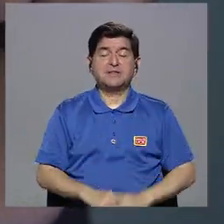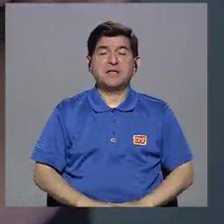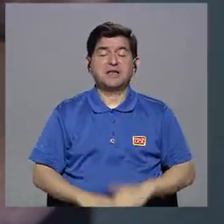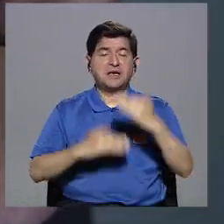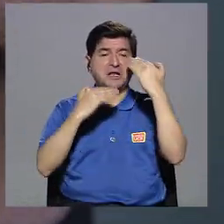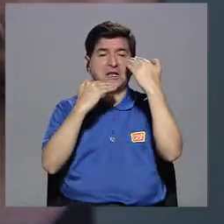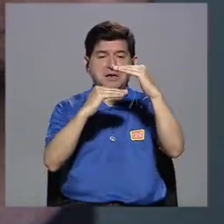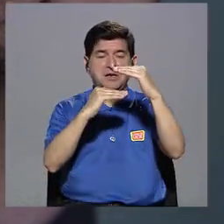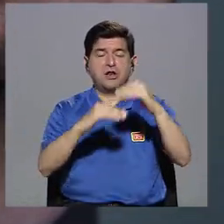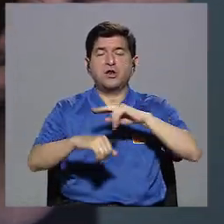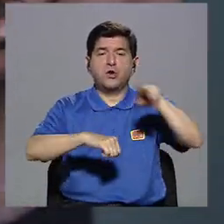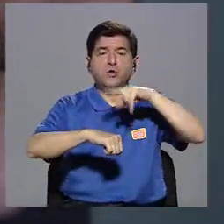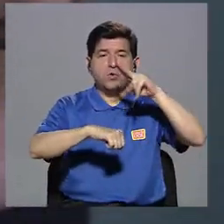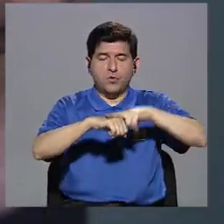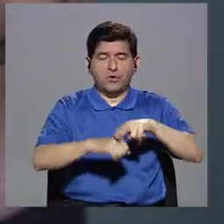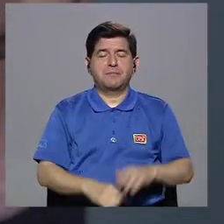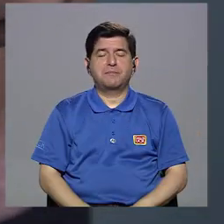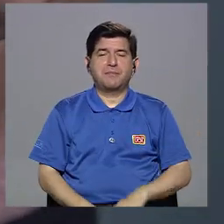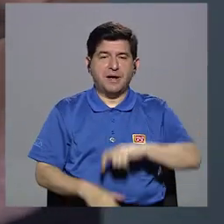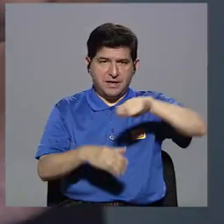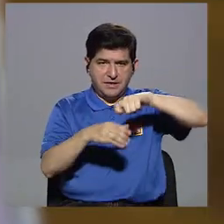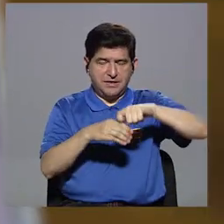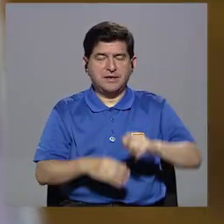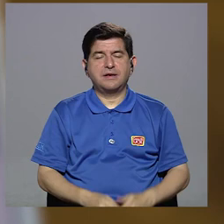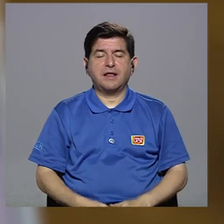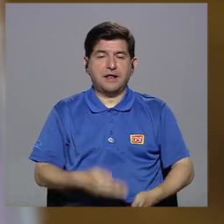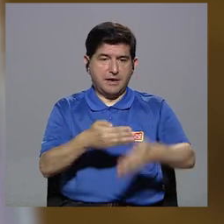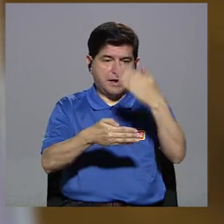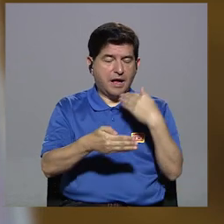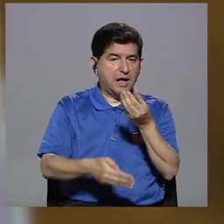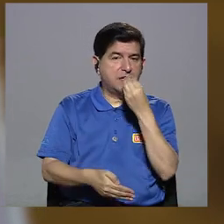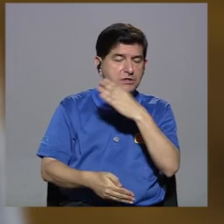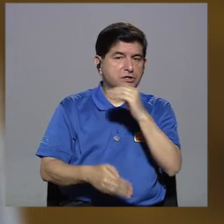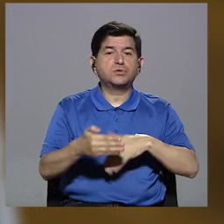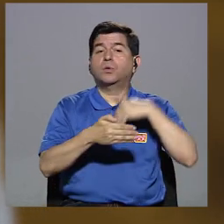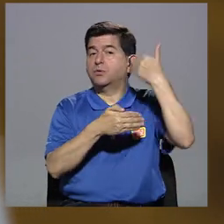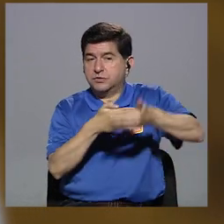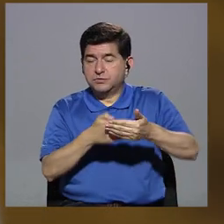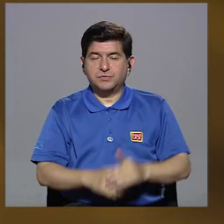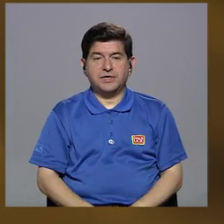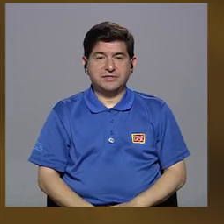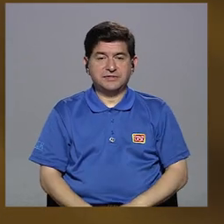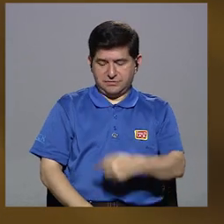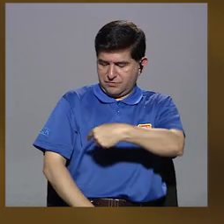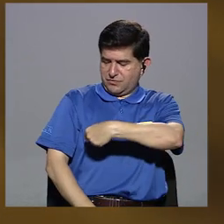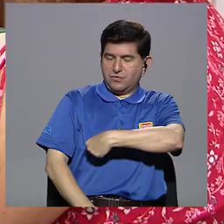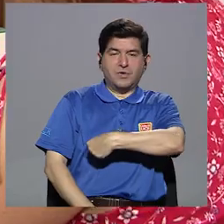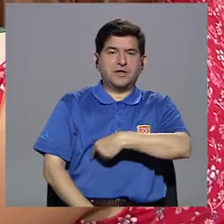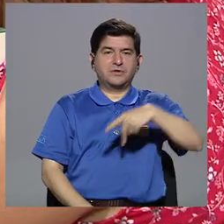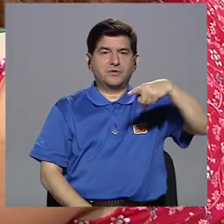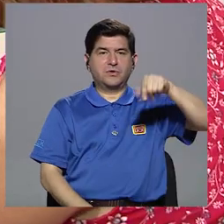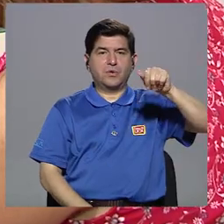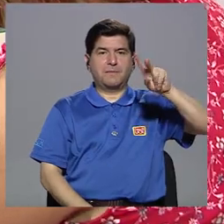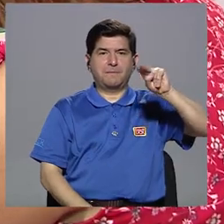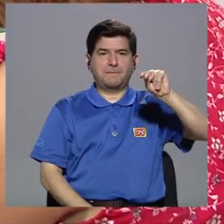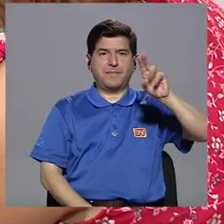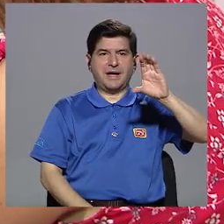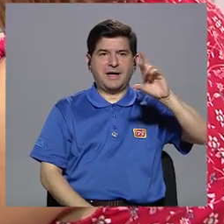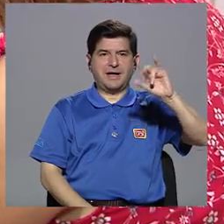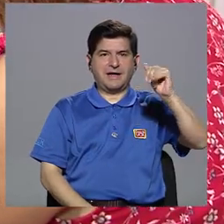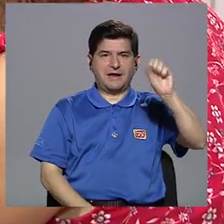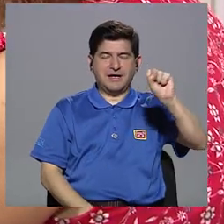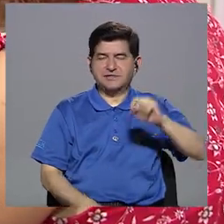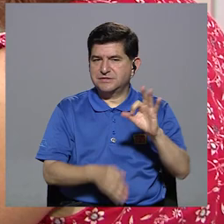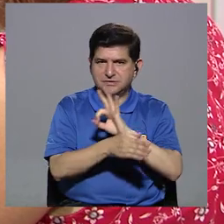azúcar dentro de los niveles normales tanto en ayunas como después de comer cuando este páncreas comienza a fallar